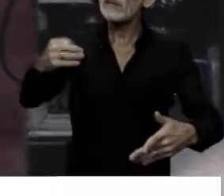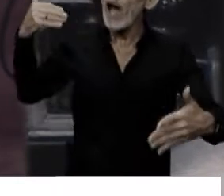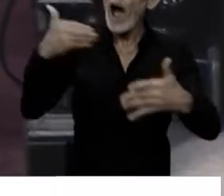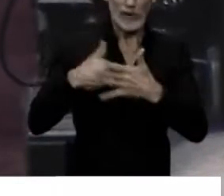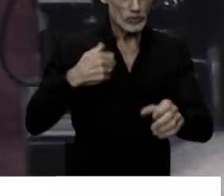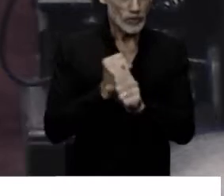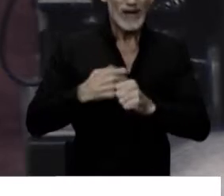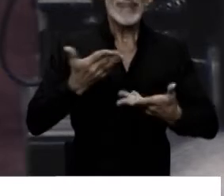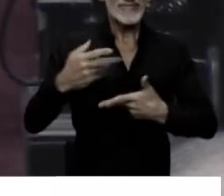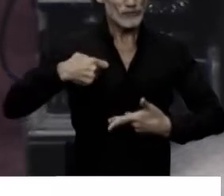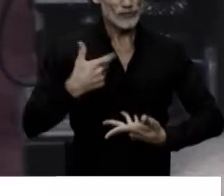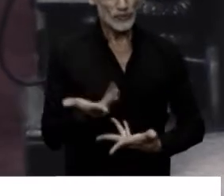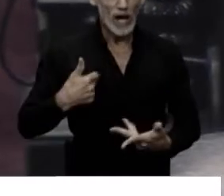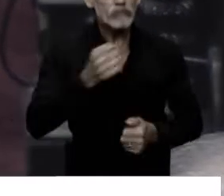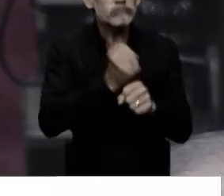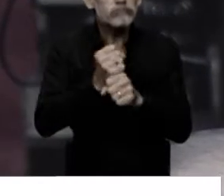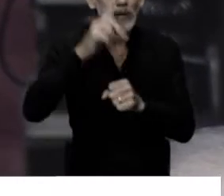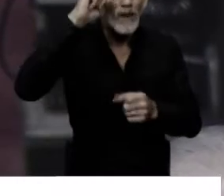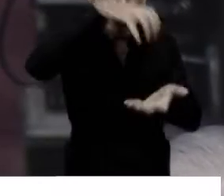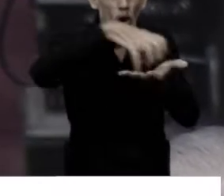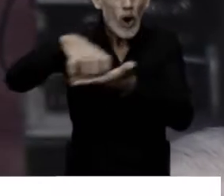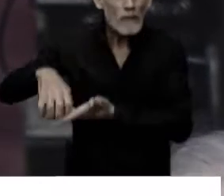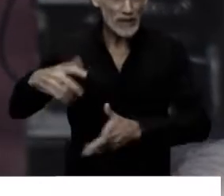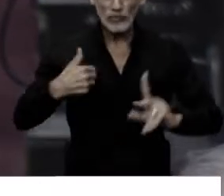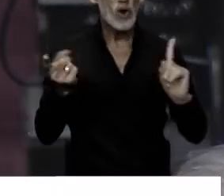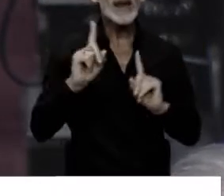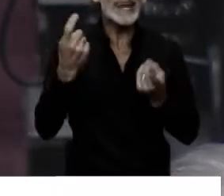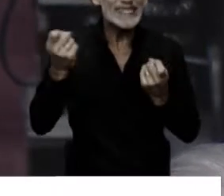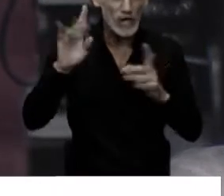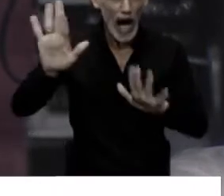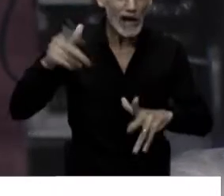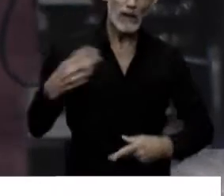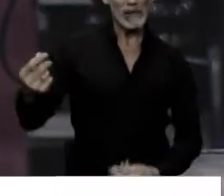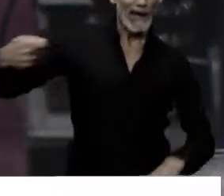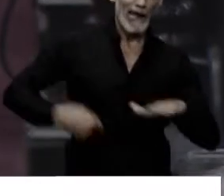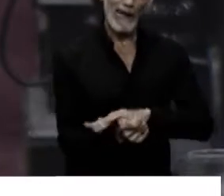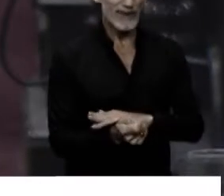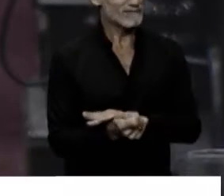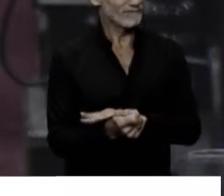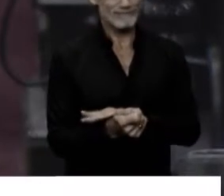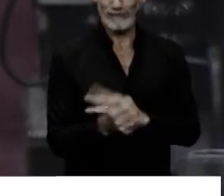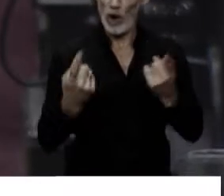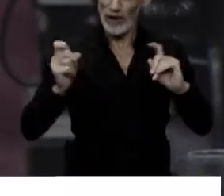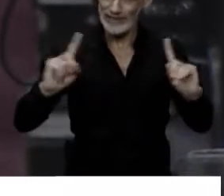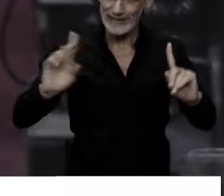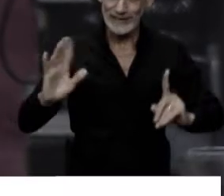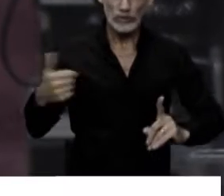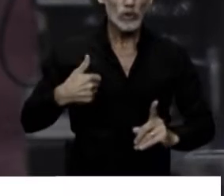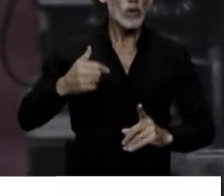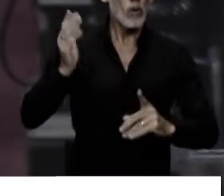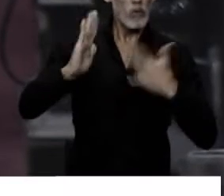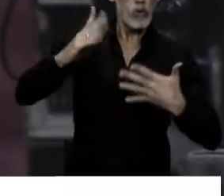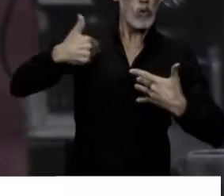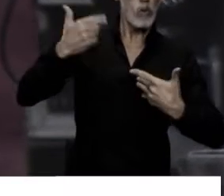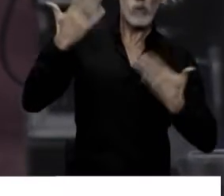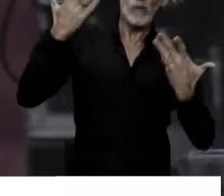soy trabajadora social, trabajo en salud y no necesito que nadie me venga a decir. Y otra cosa por ahí, es muy